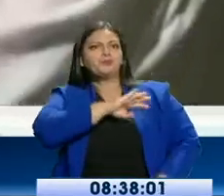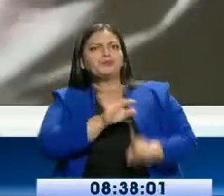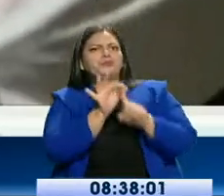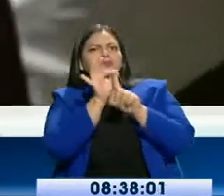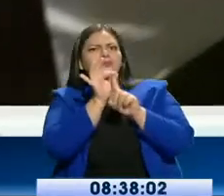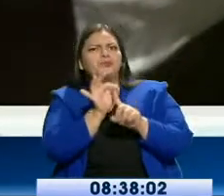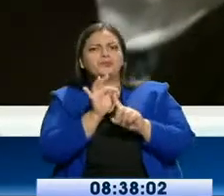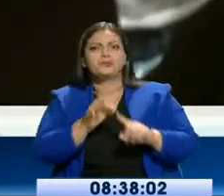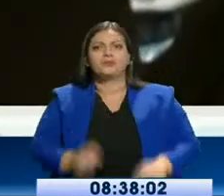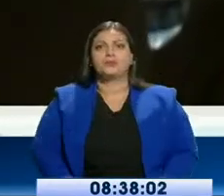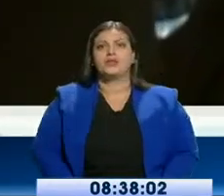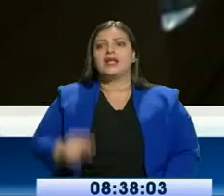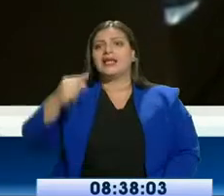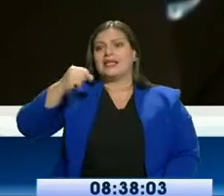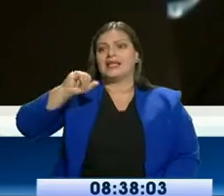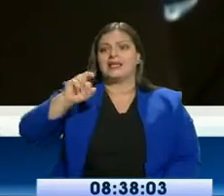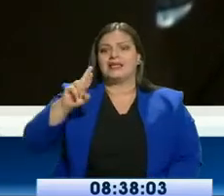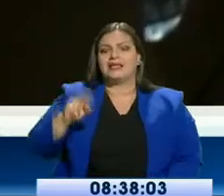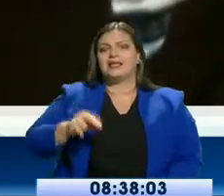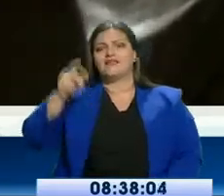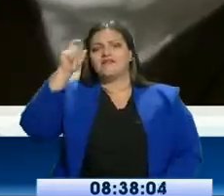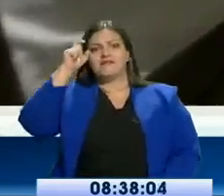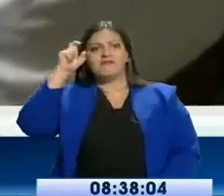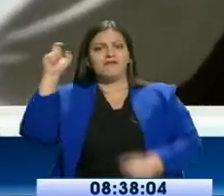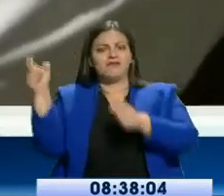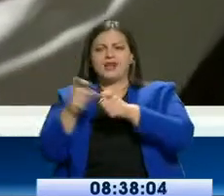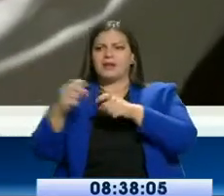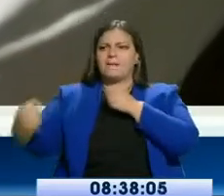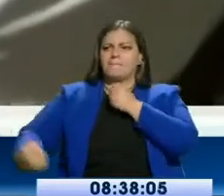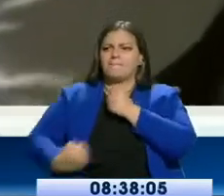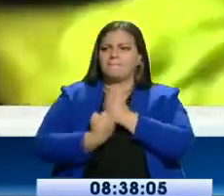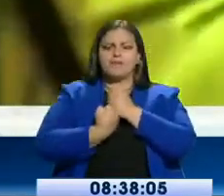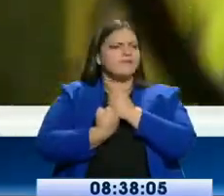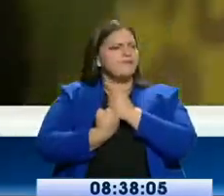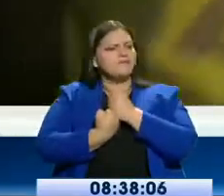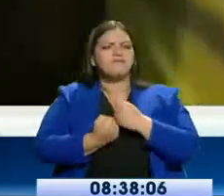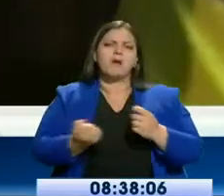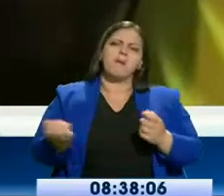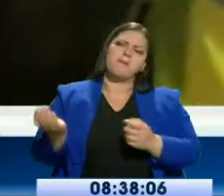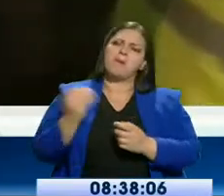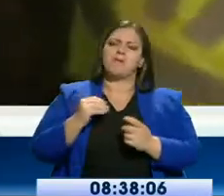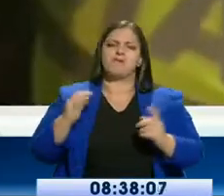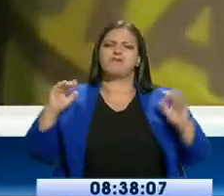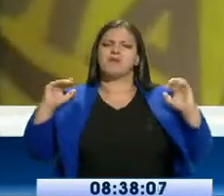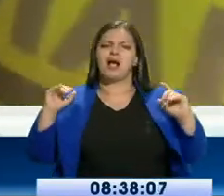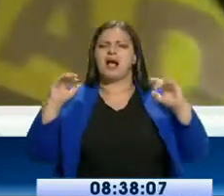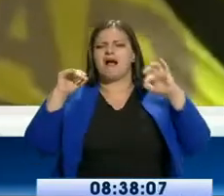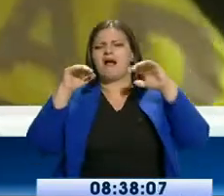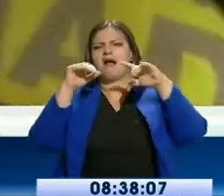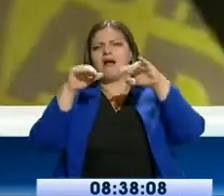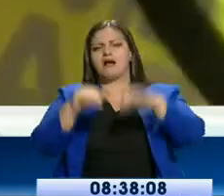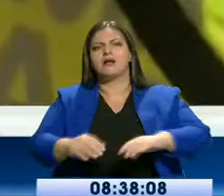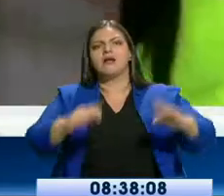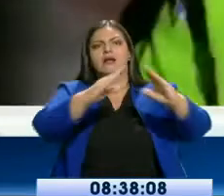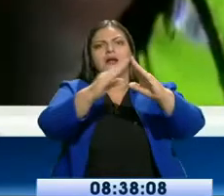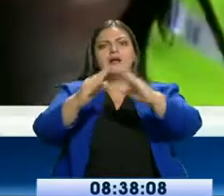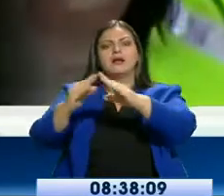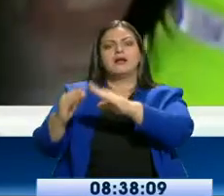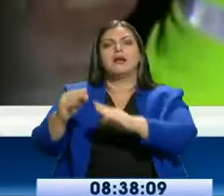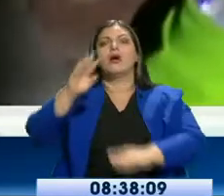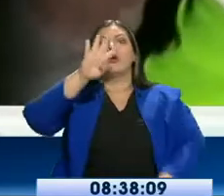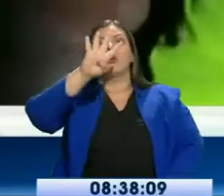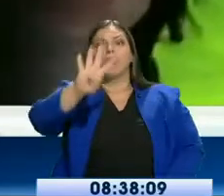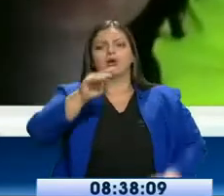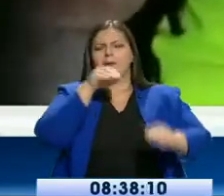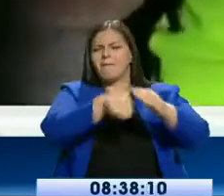con el apoyo del GIR y de la Fiscalía, allanaron 4 inmuebles, buscaban a 3 sujetos, quienes serían parte activa de una